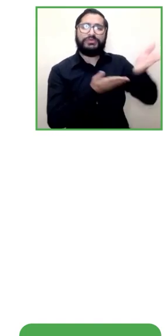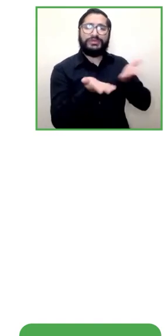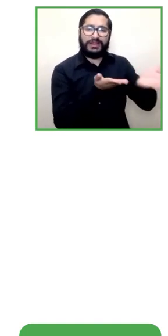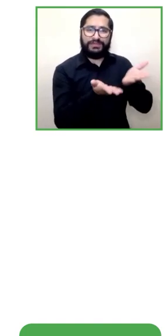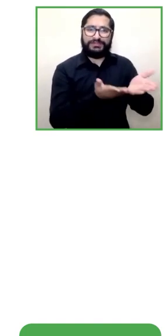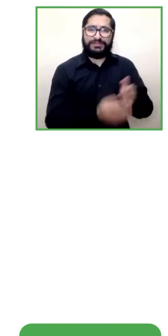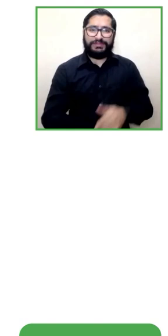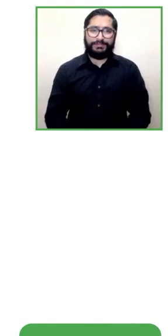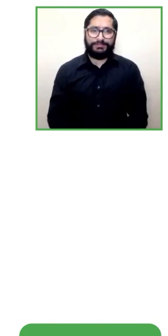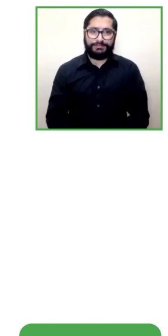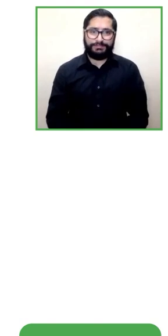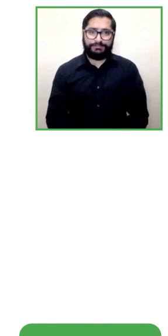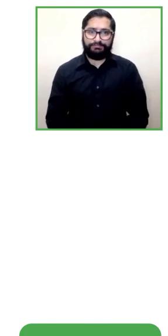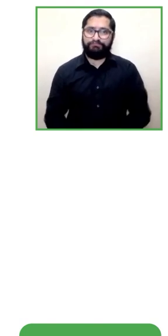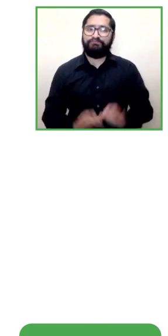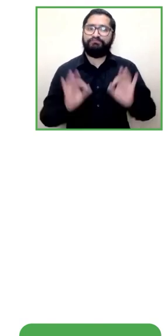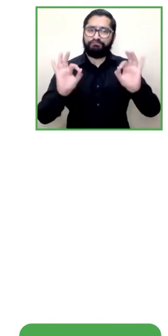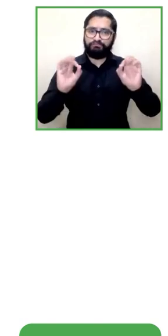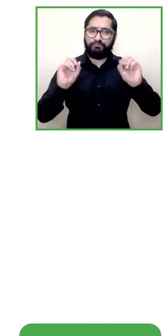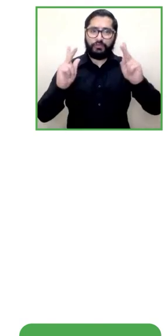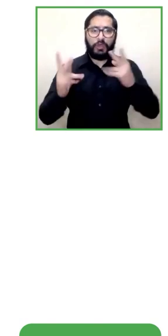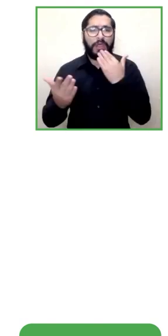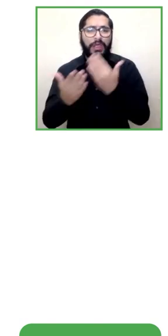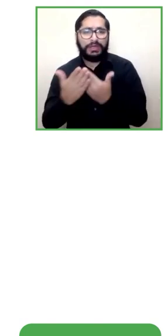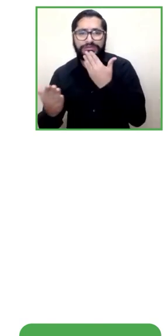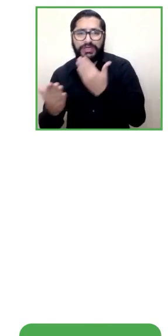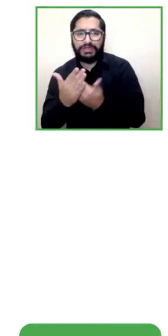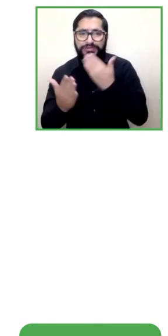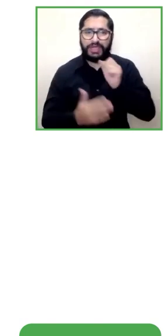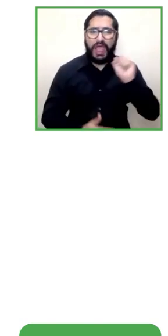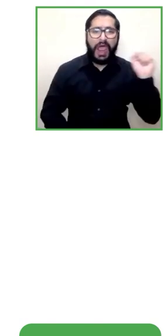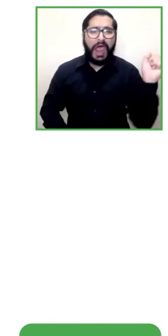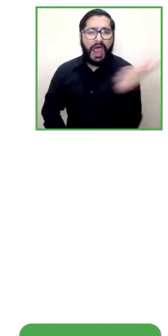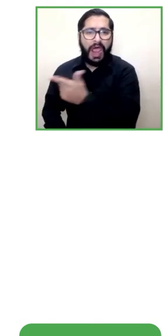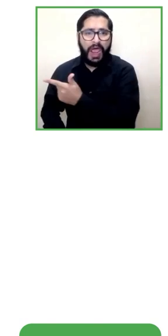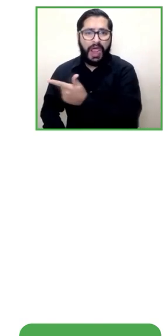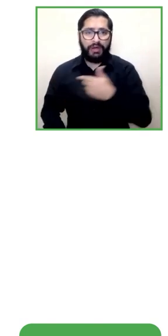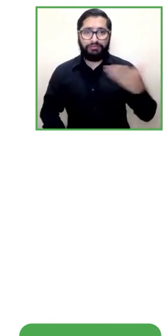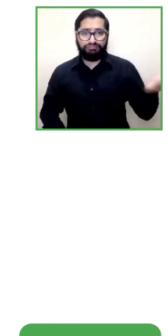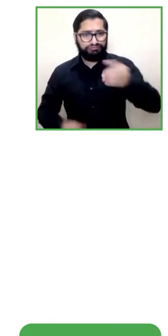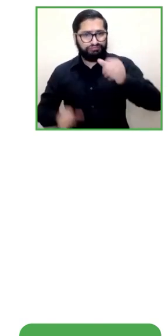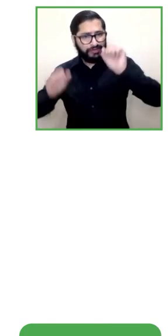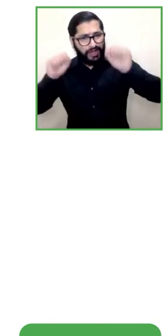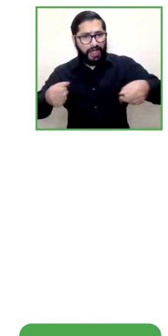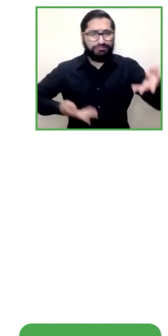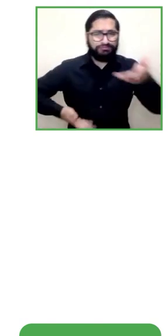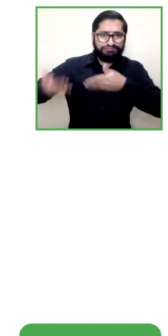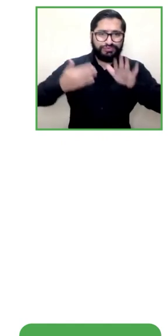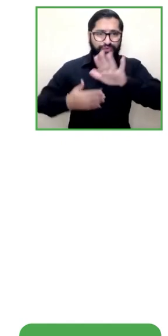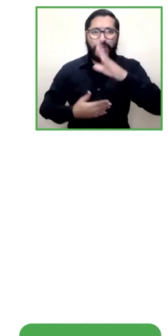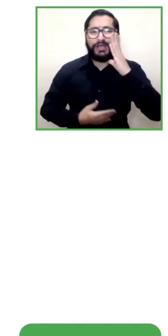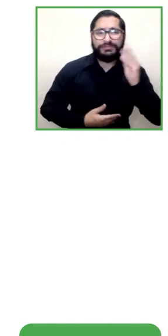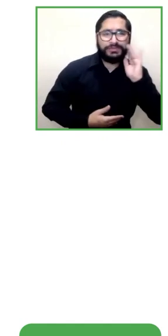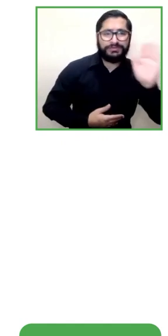muchas gracias a todos por compartir sus desafíos y me gustaría preguntarles para el futuro como